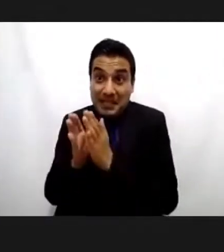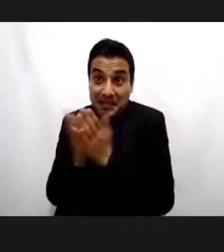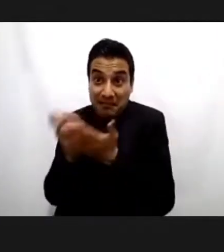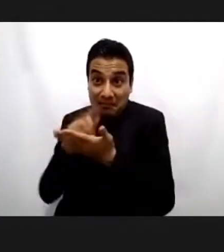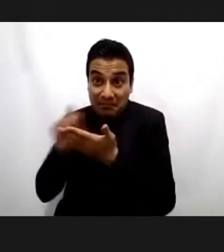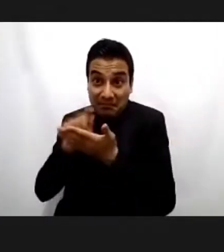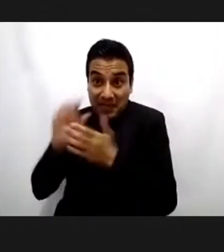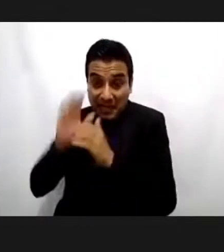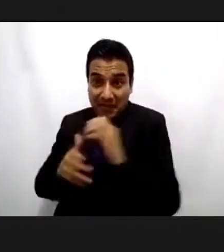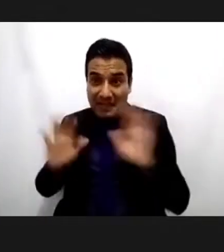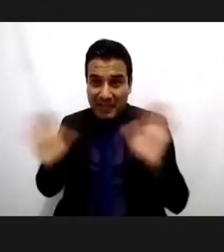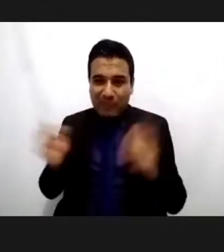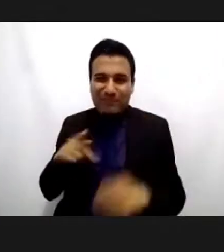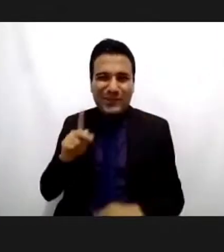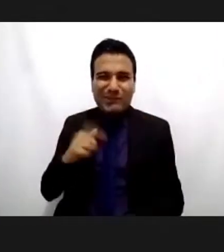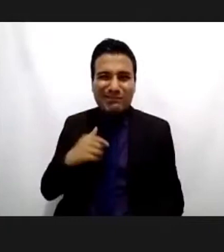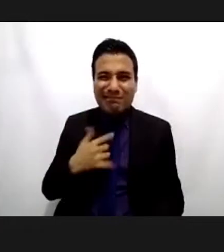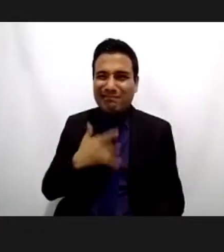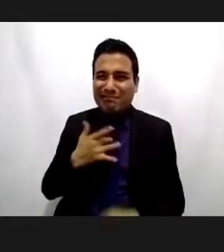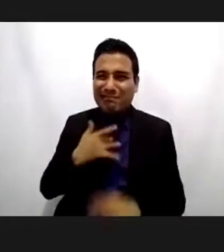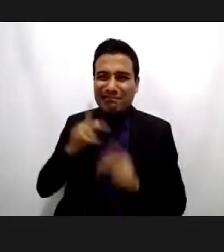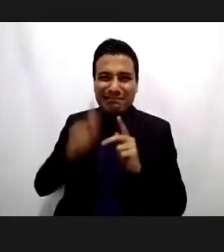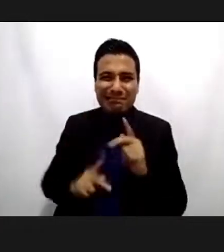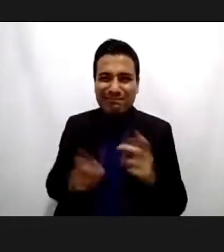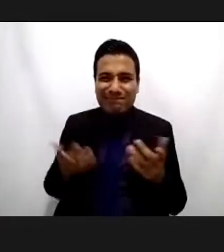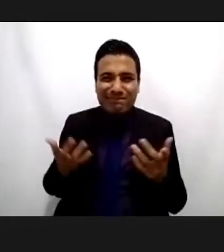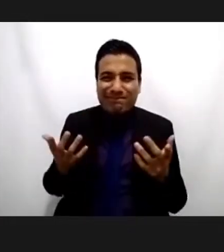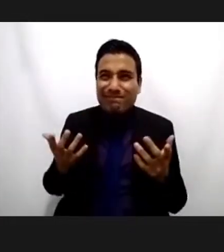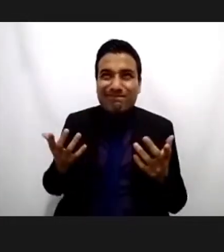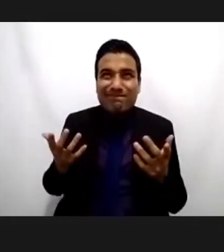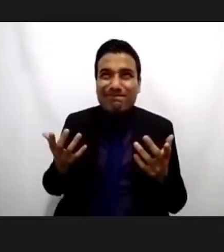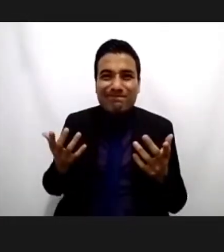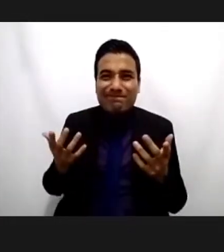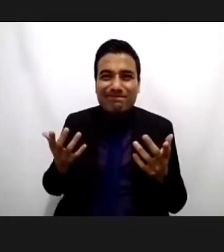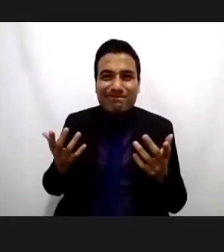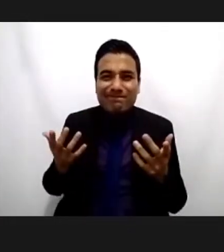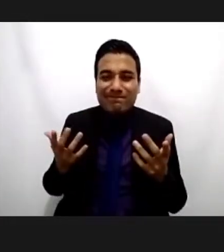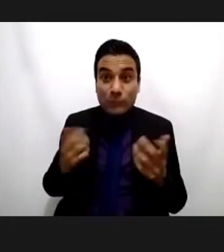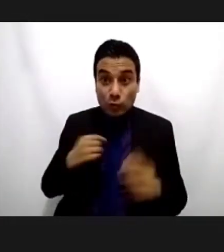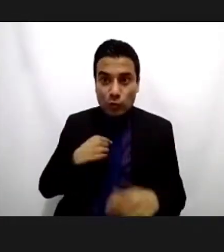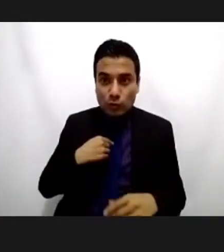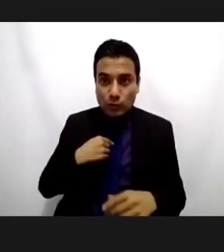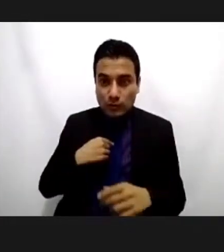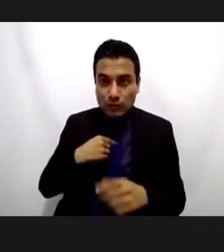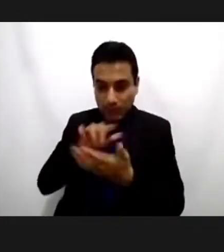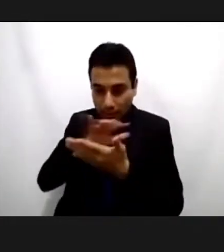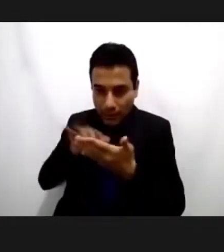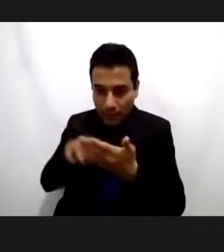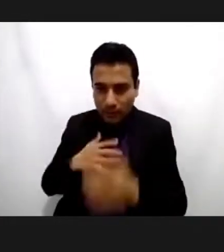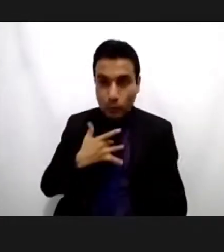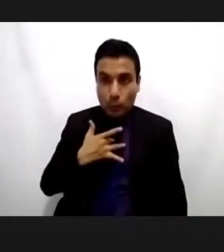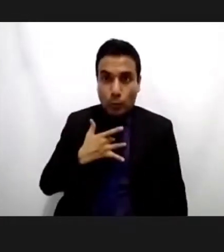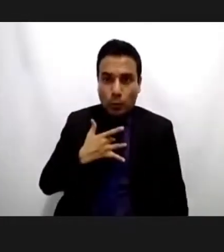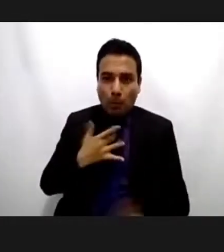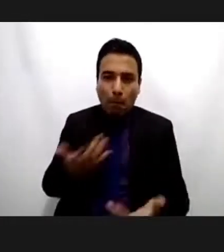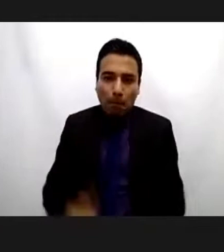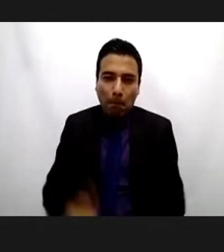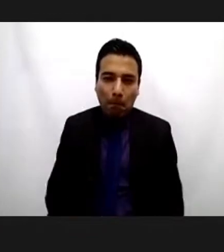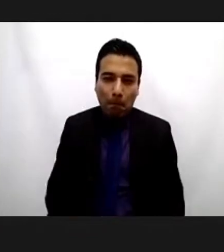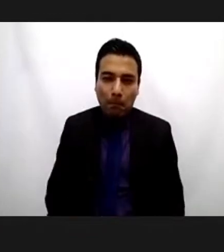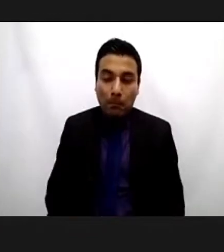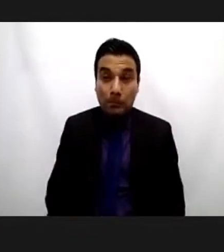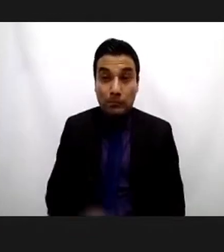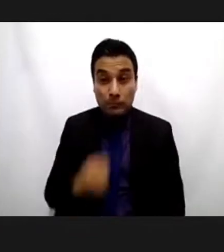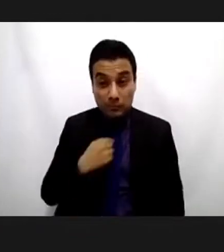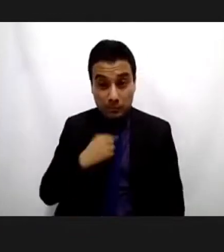porque no terminó diciendo algo que verdaderamente me conmueva. Entonces, yo no creo en lo